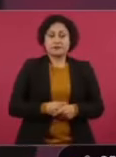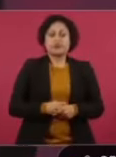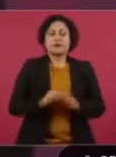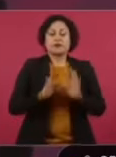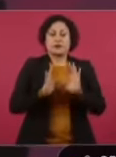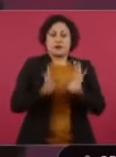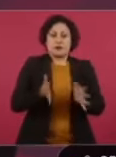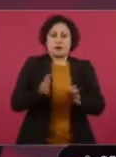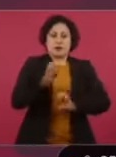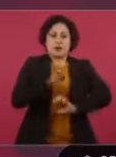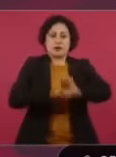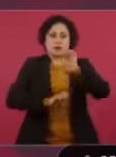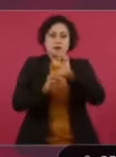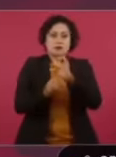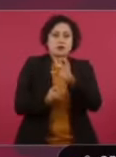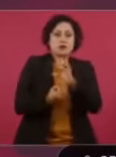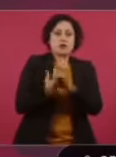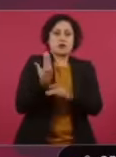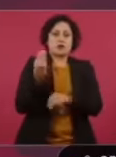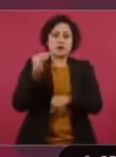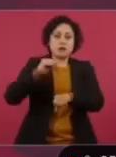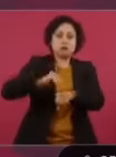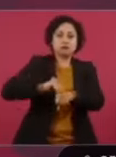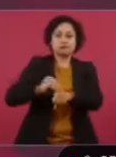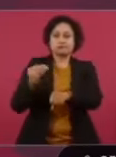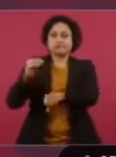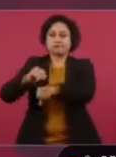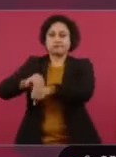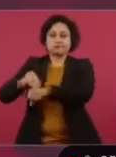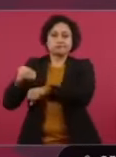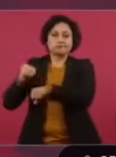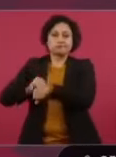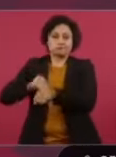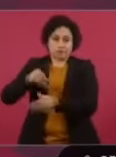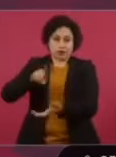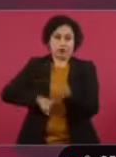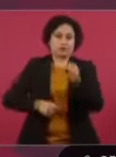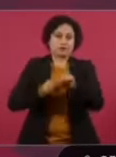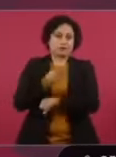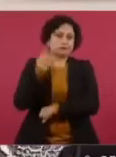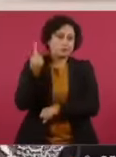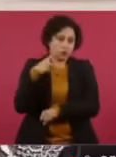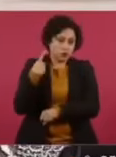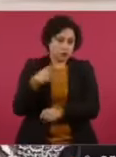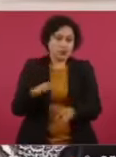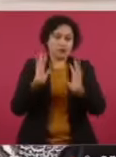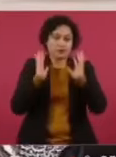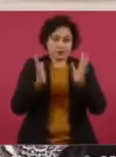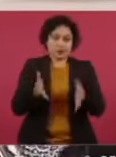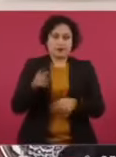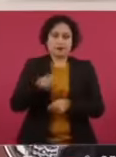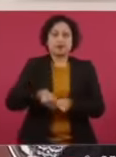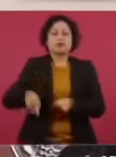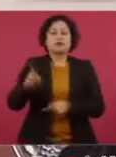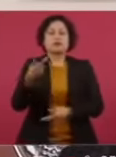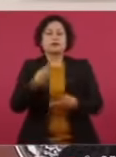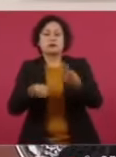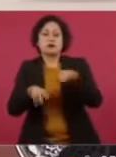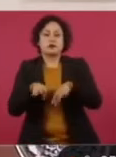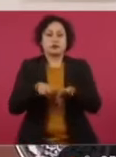empresas a instalarse en Puebla, se están creando empleos,